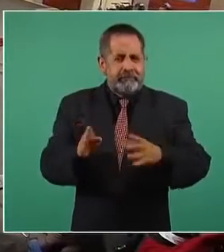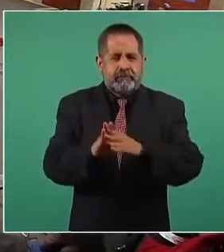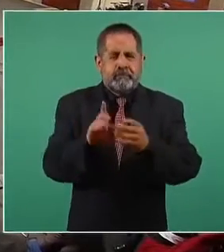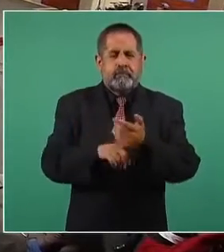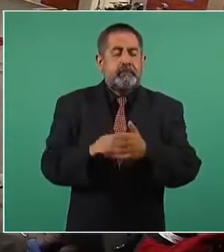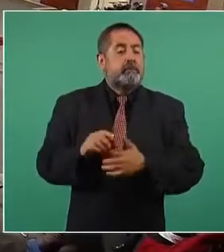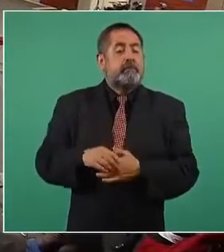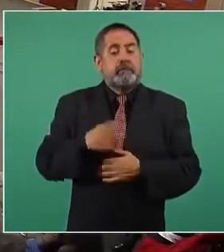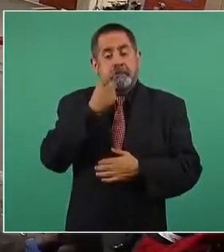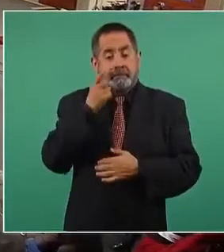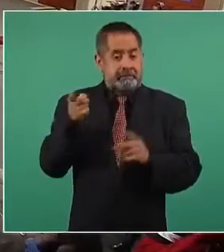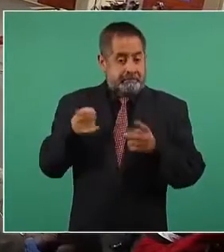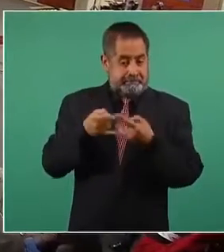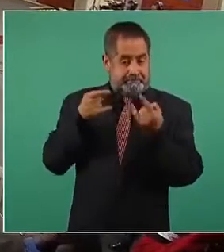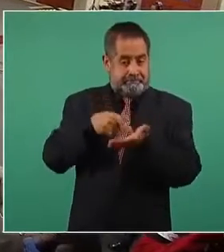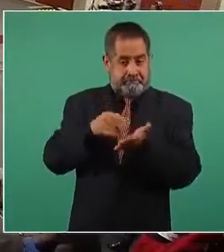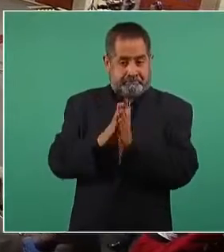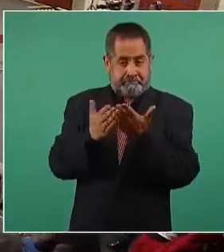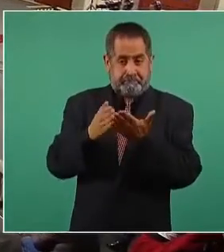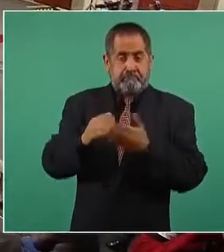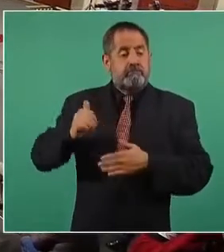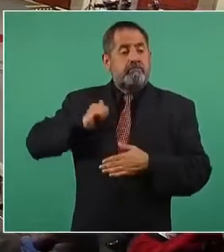en la decadencia de un dictador